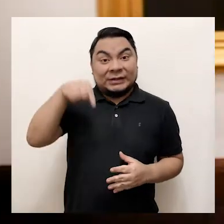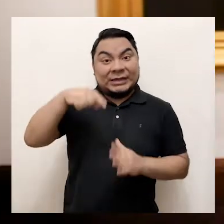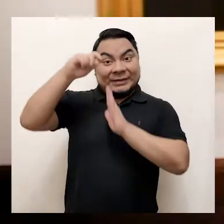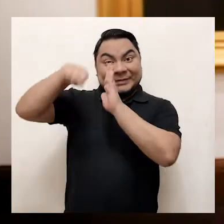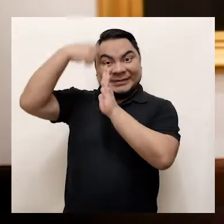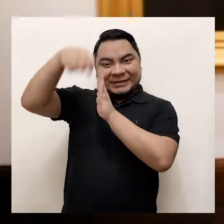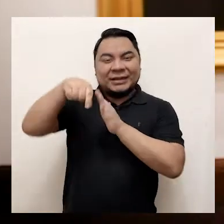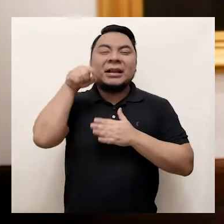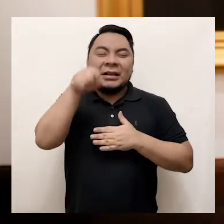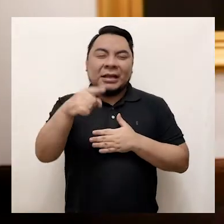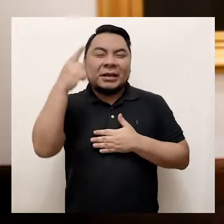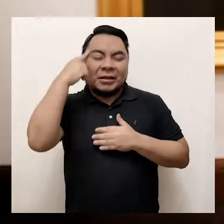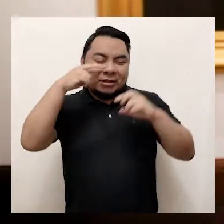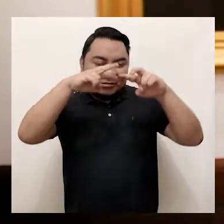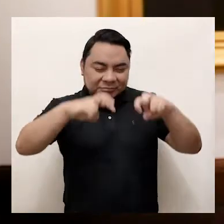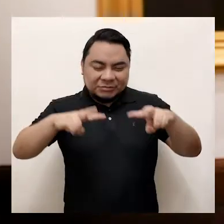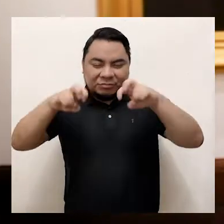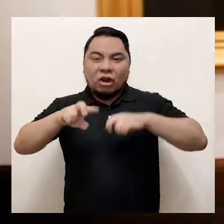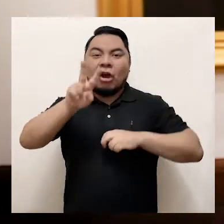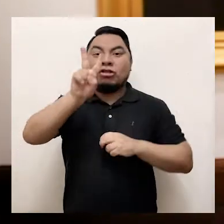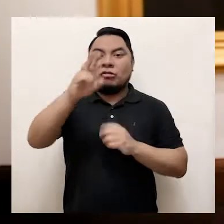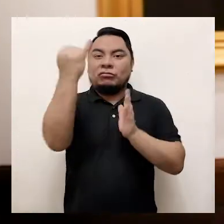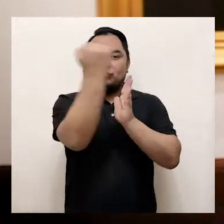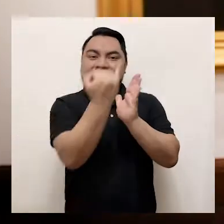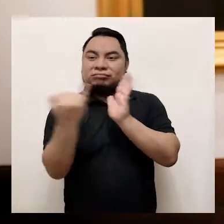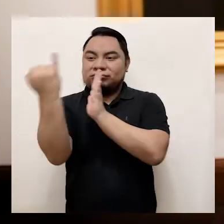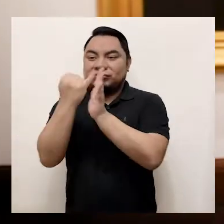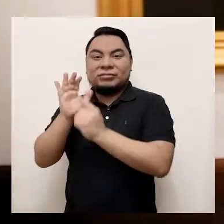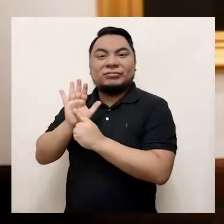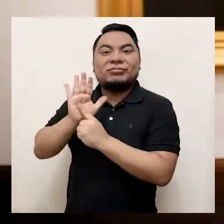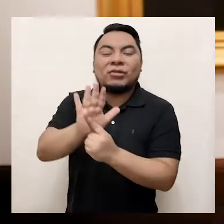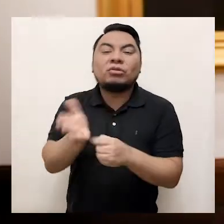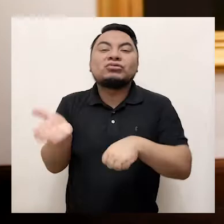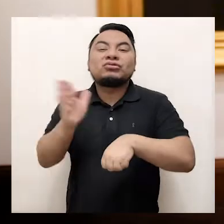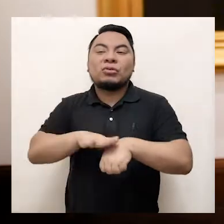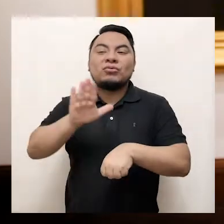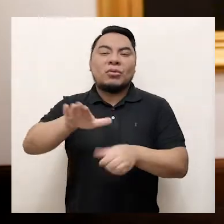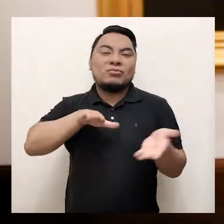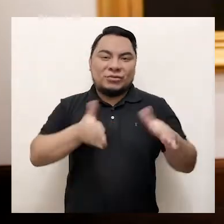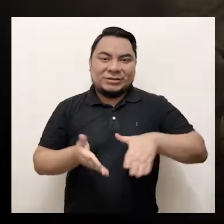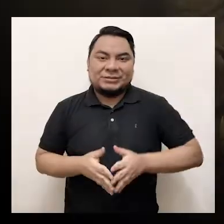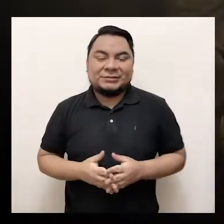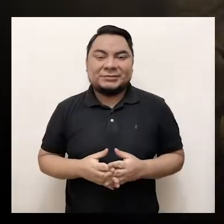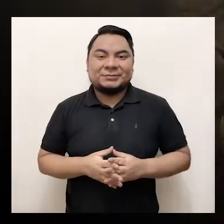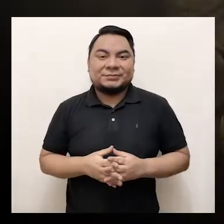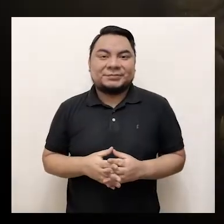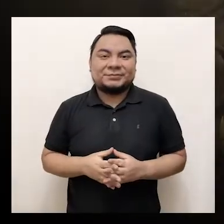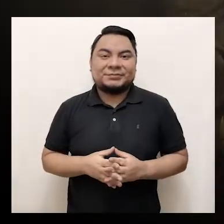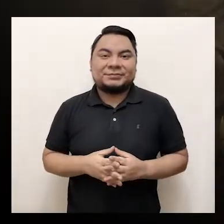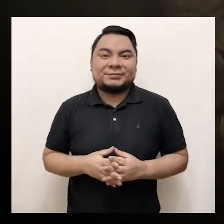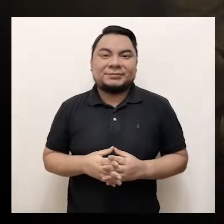En este video exploraremos dos obras que muestran escenas relacionadas a la muerte.